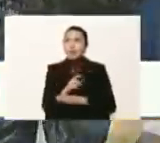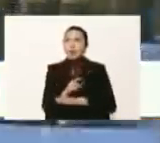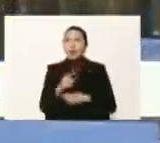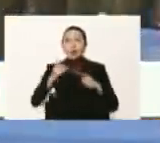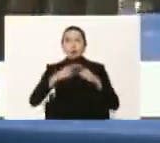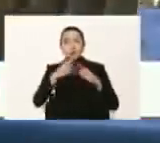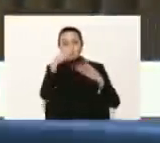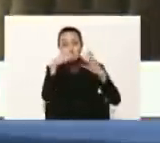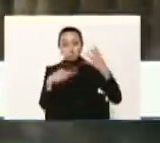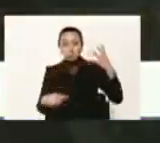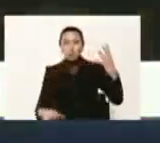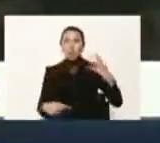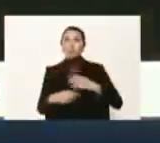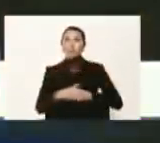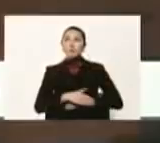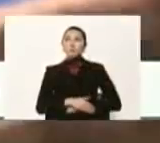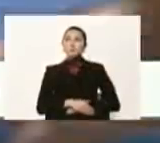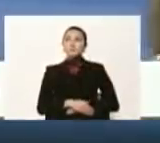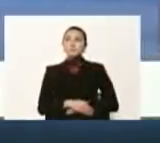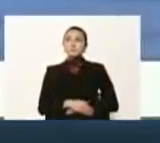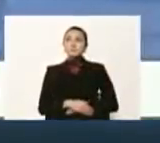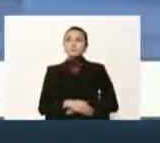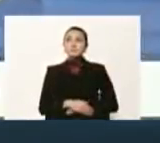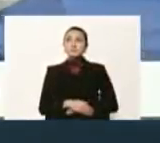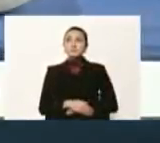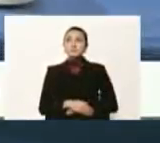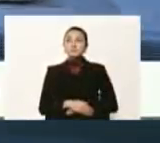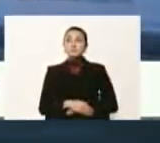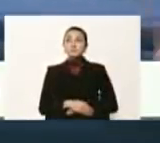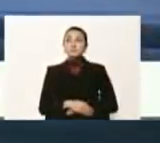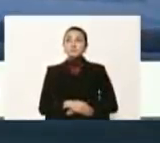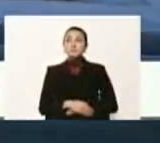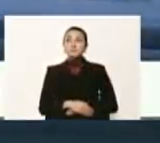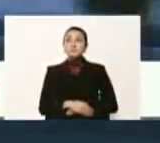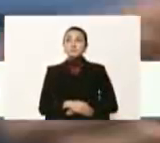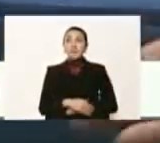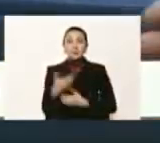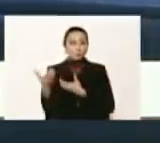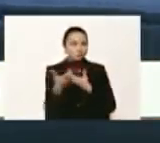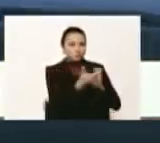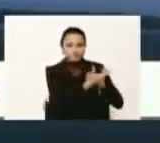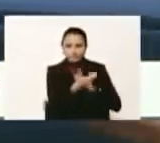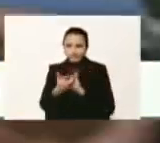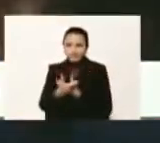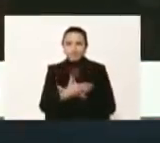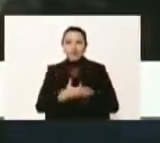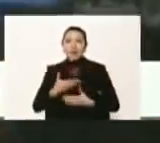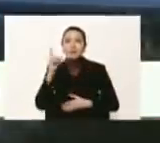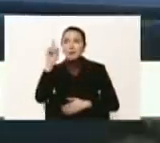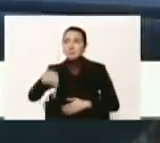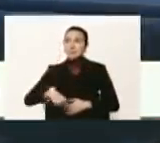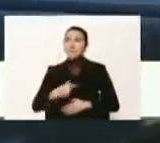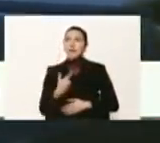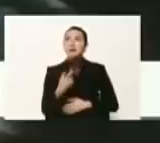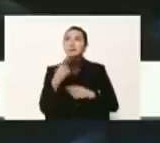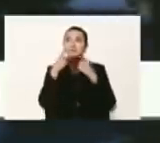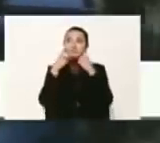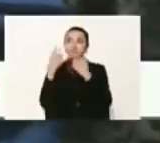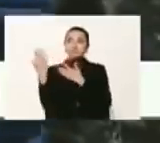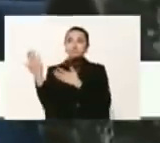9 milímetros, cartuchos para los fusiles Fales, fusiles Galil. Aquí podemos